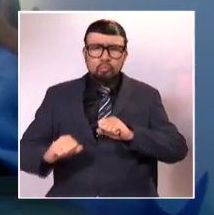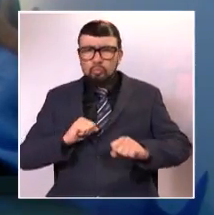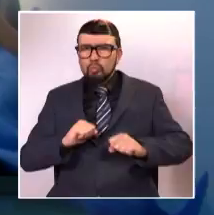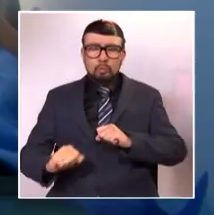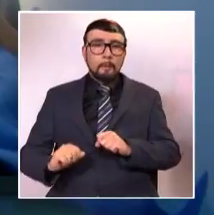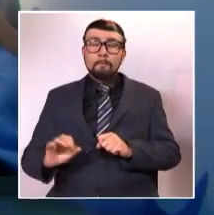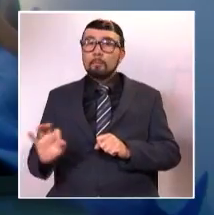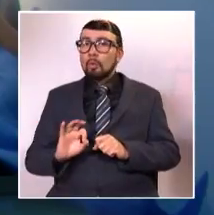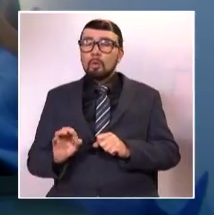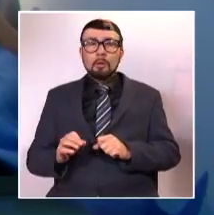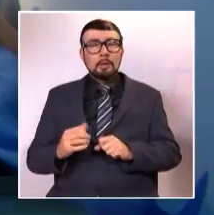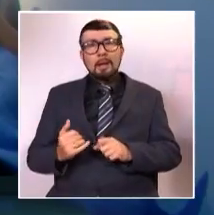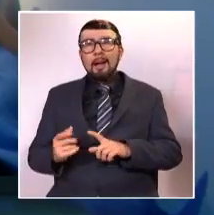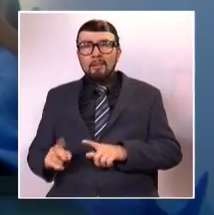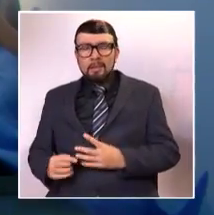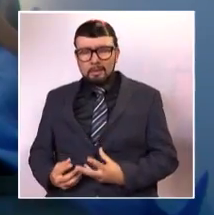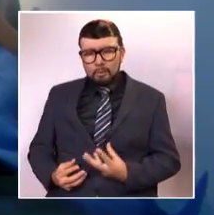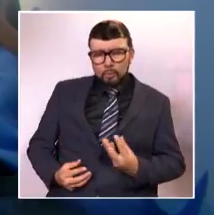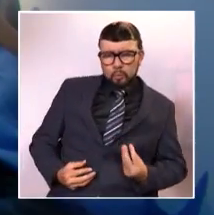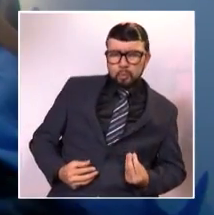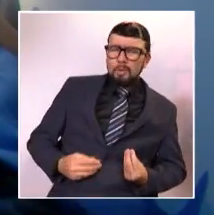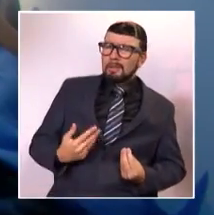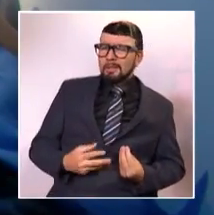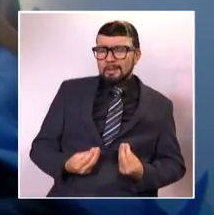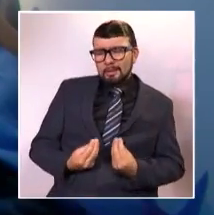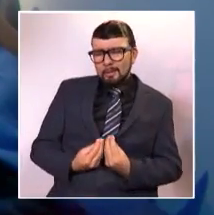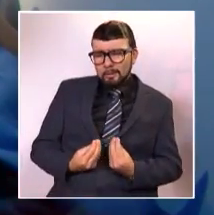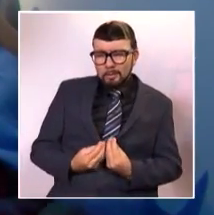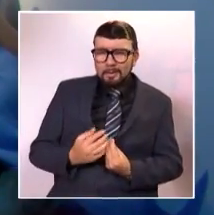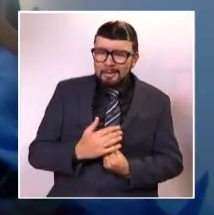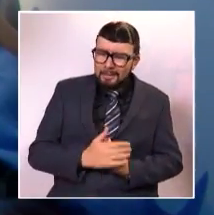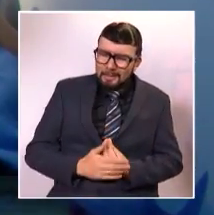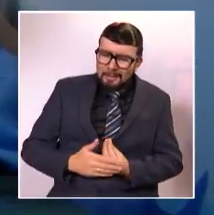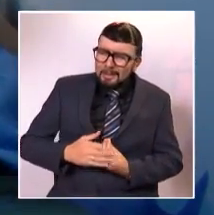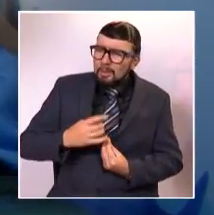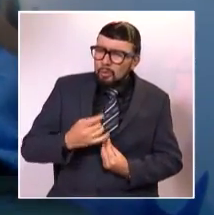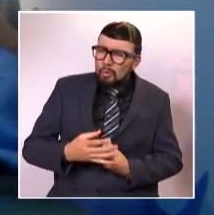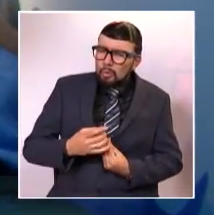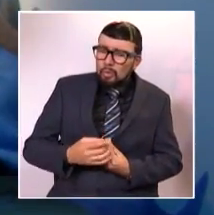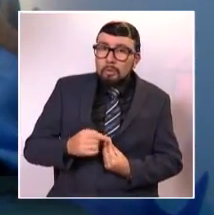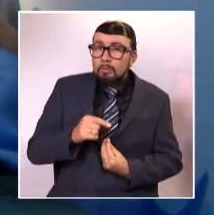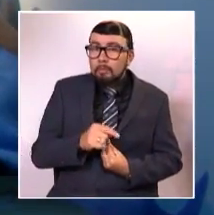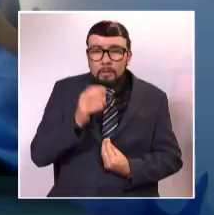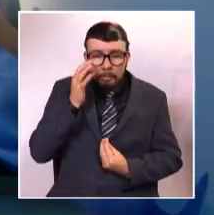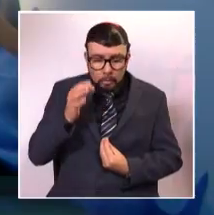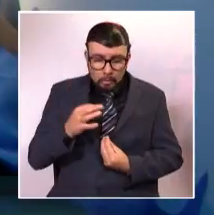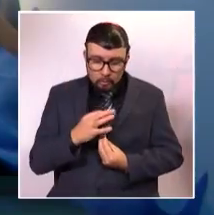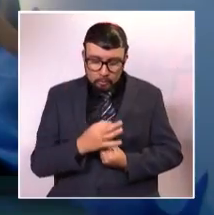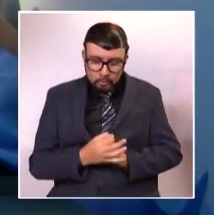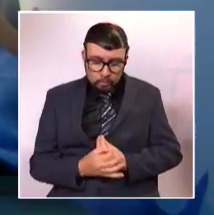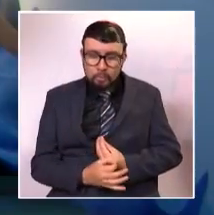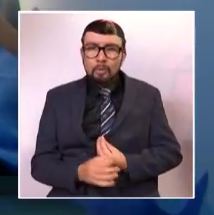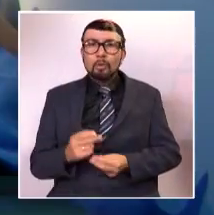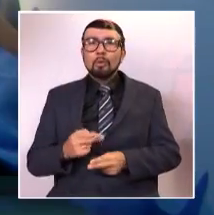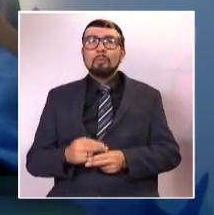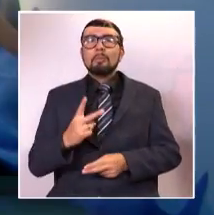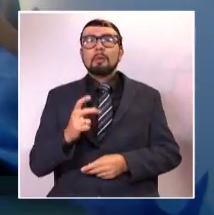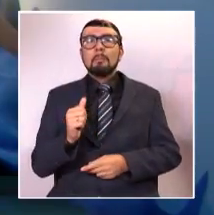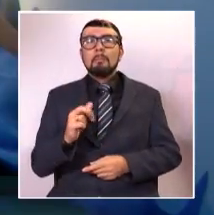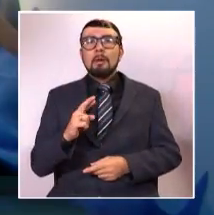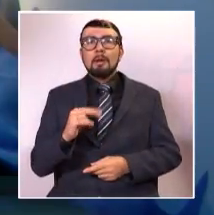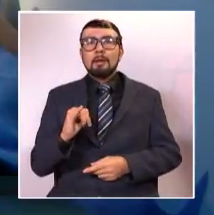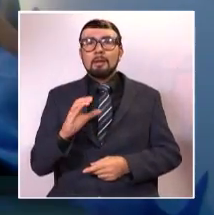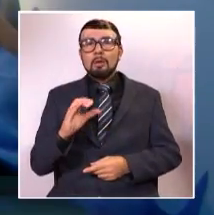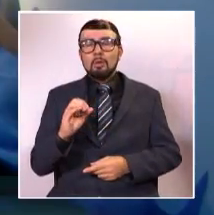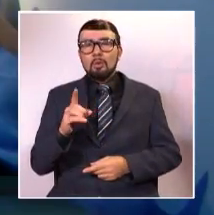generalmente es más del testículo izquierdo, entonces hay una sospecha de que se trate de un varicocele, que son varices en los plejos